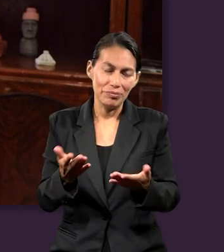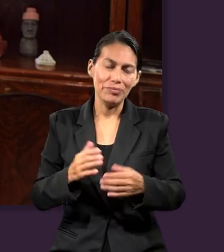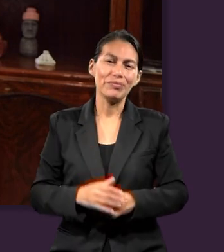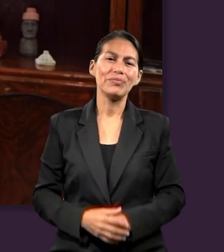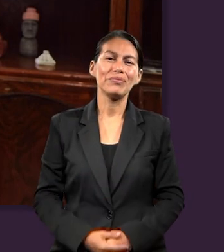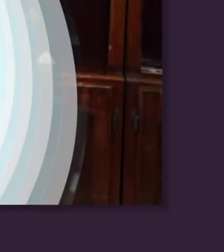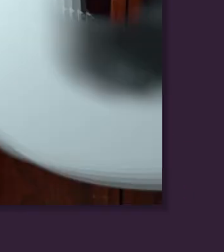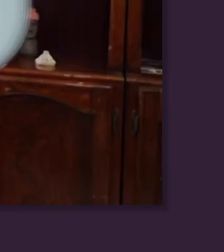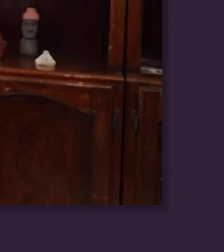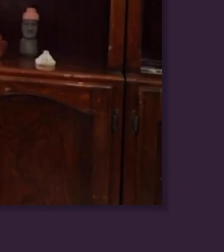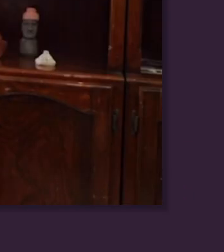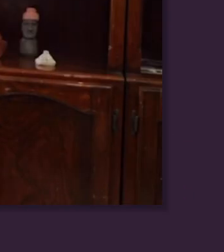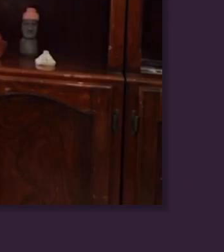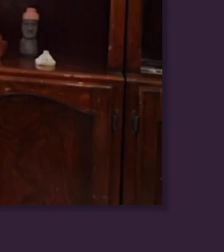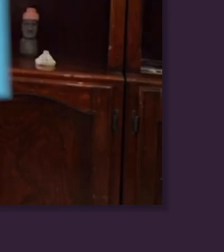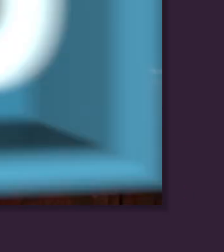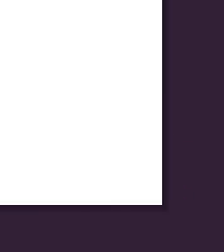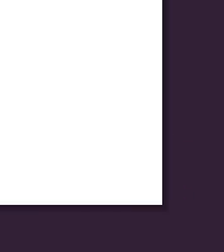contigo